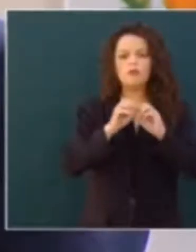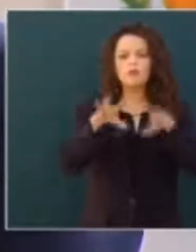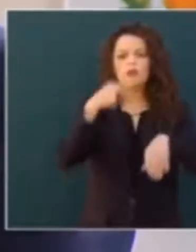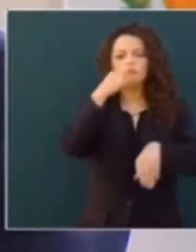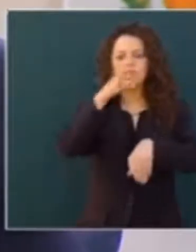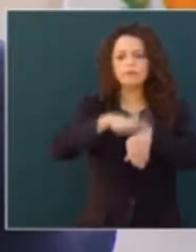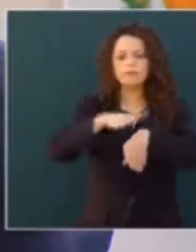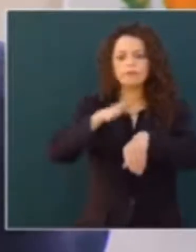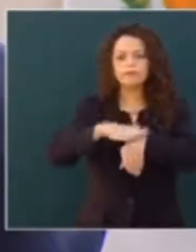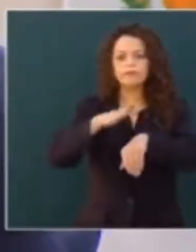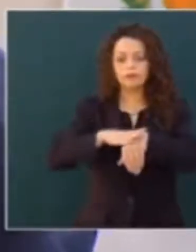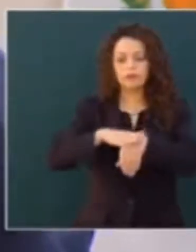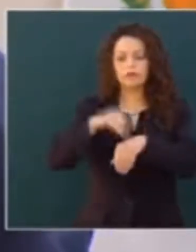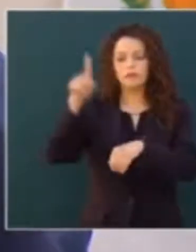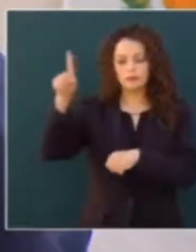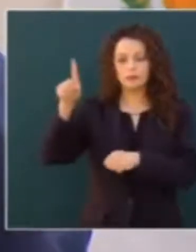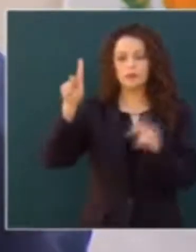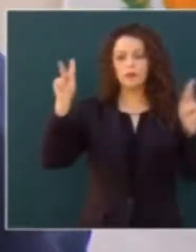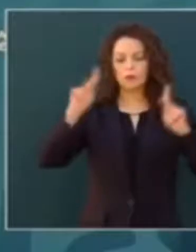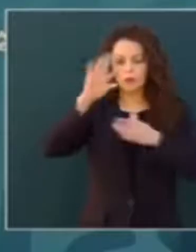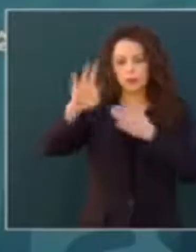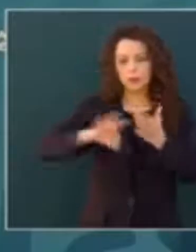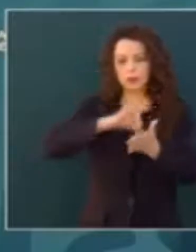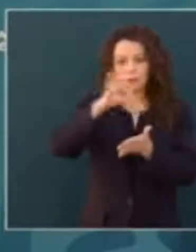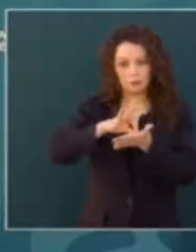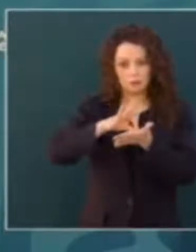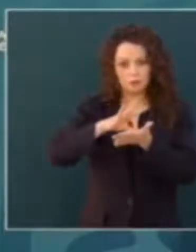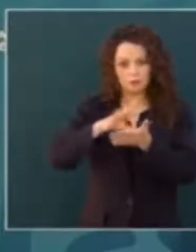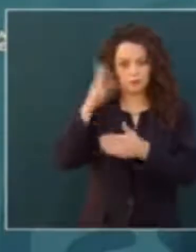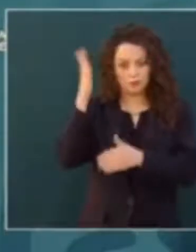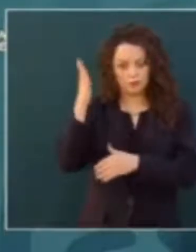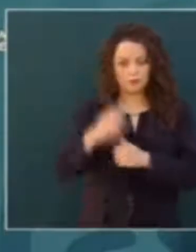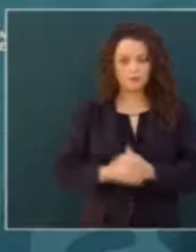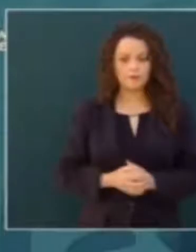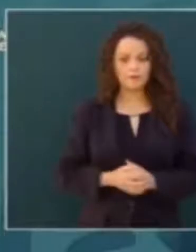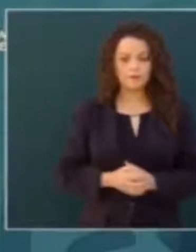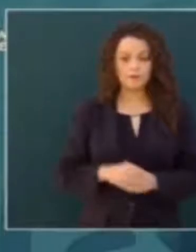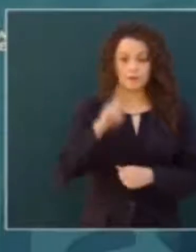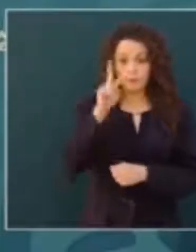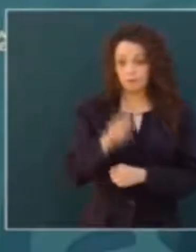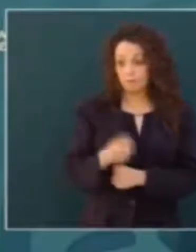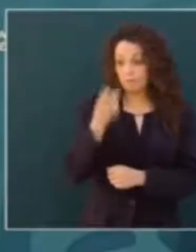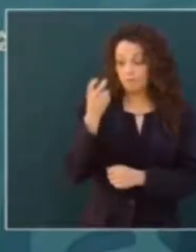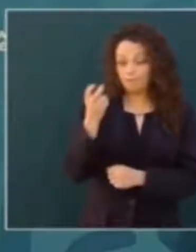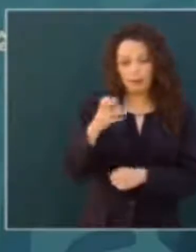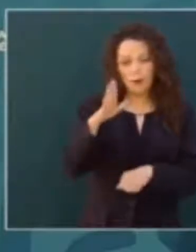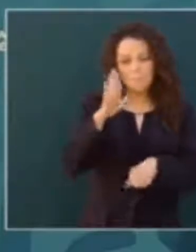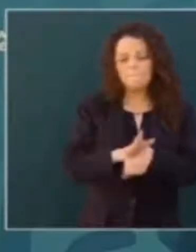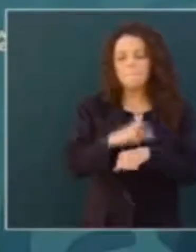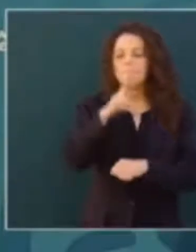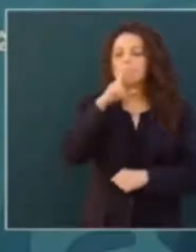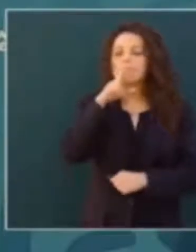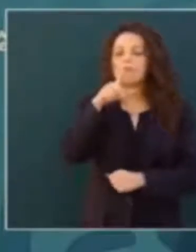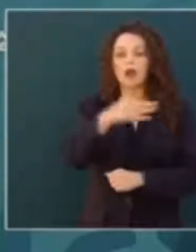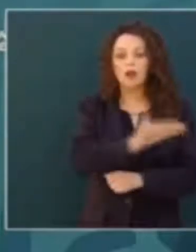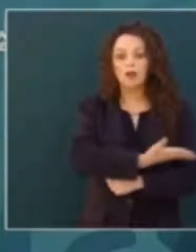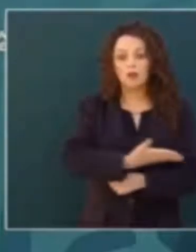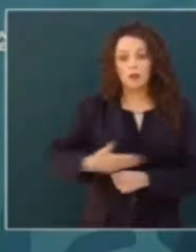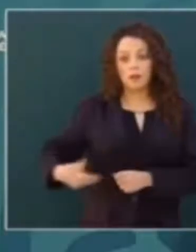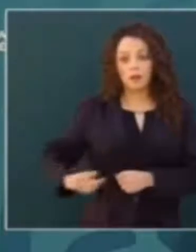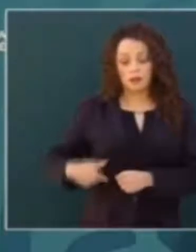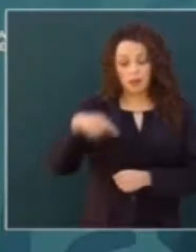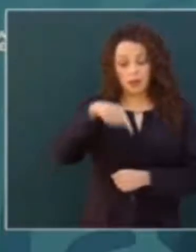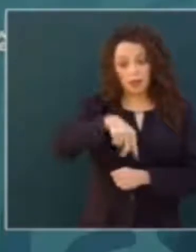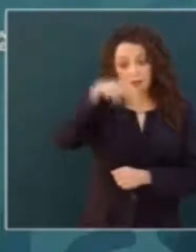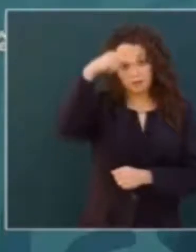Benito Juárez García, a quien considero el mejor presidente en la historia de México,